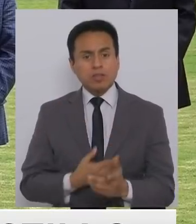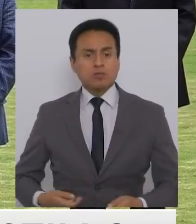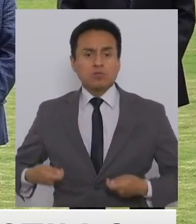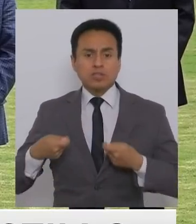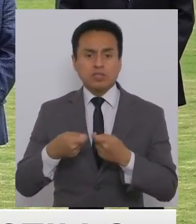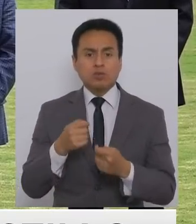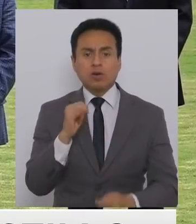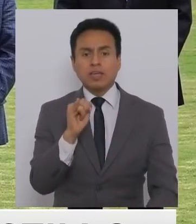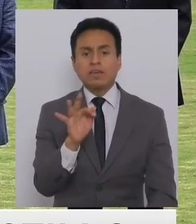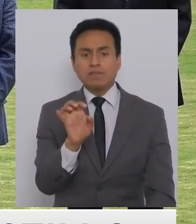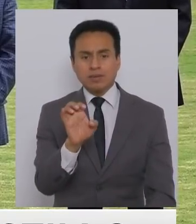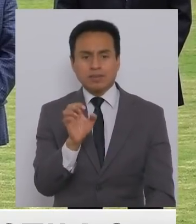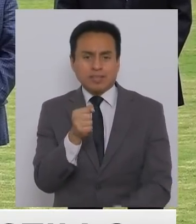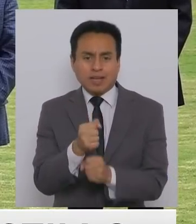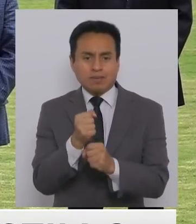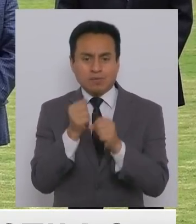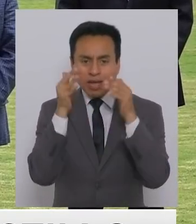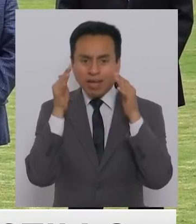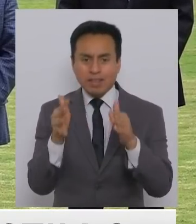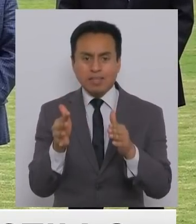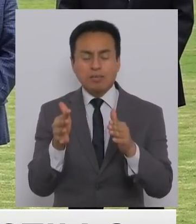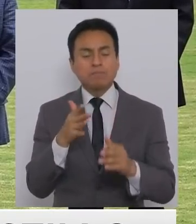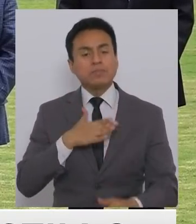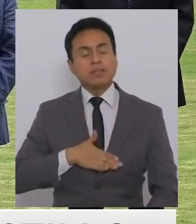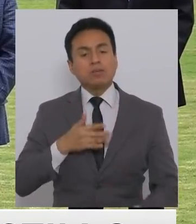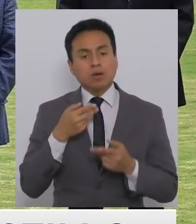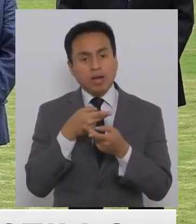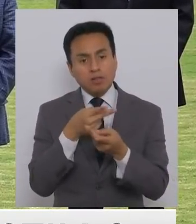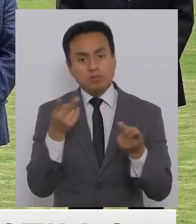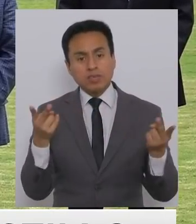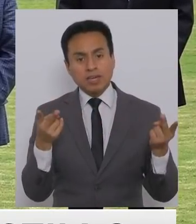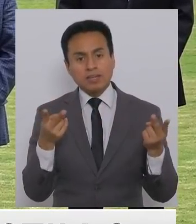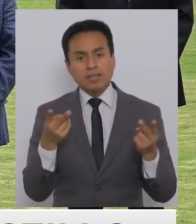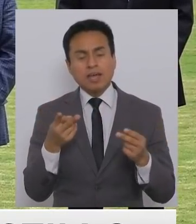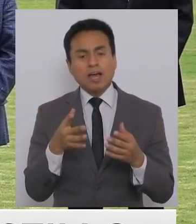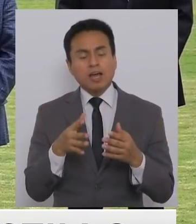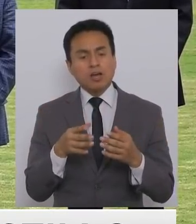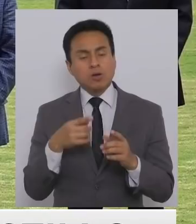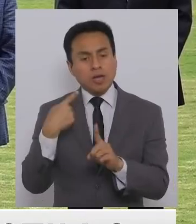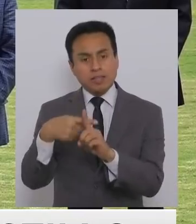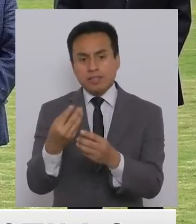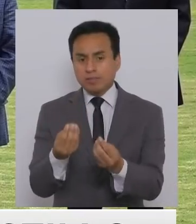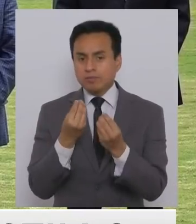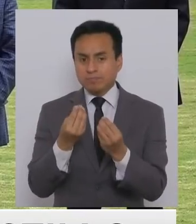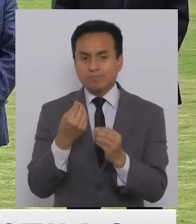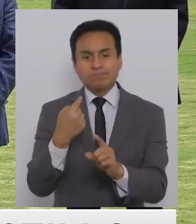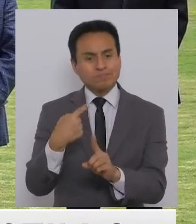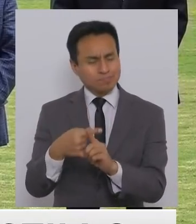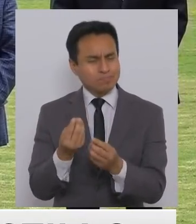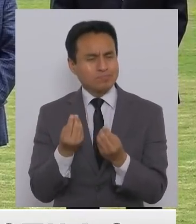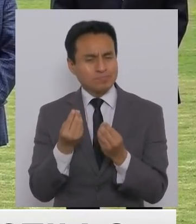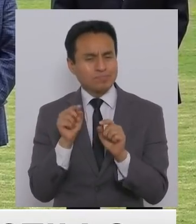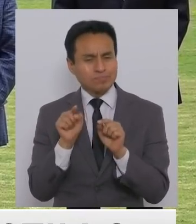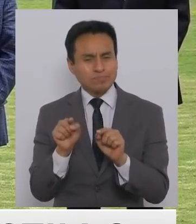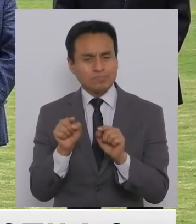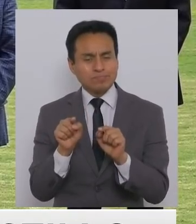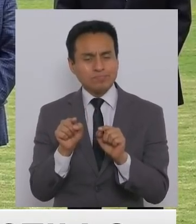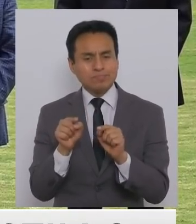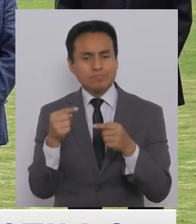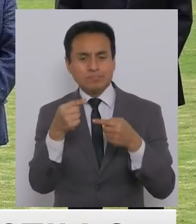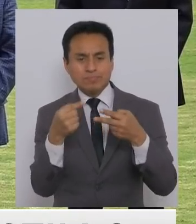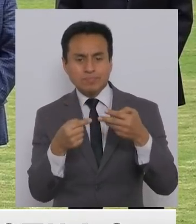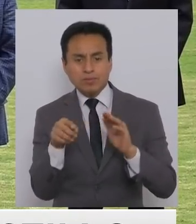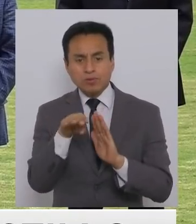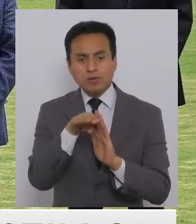IFE, laboral. Y quiero anunciar que, dado el tremendo éxito que ha tenido estos